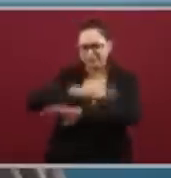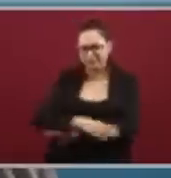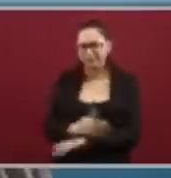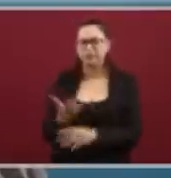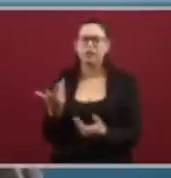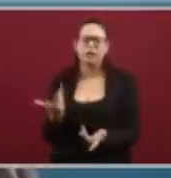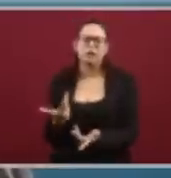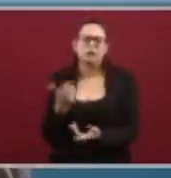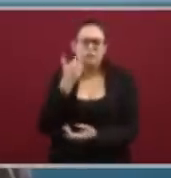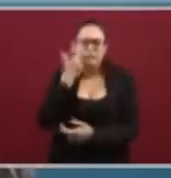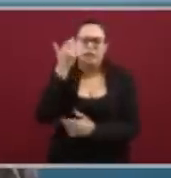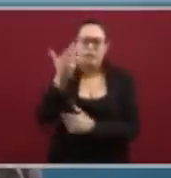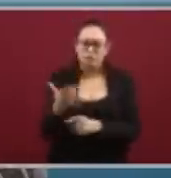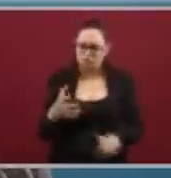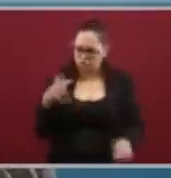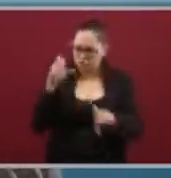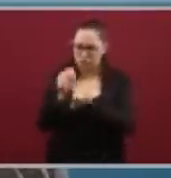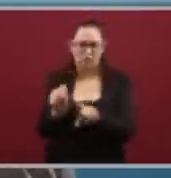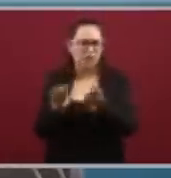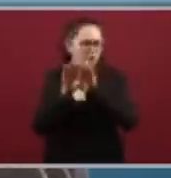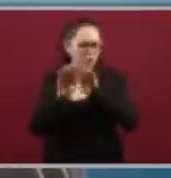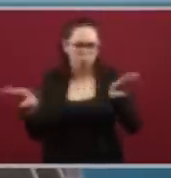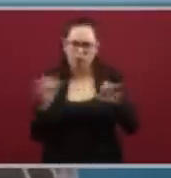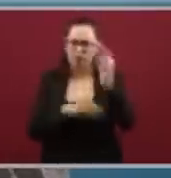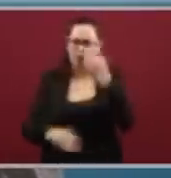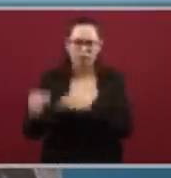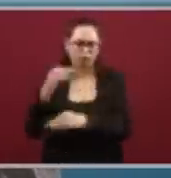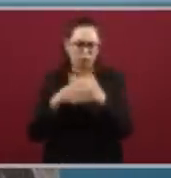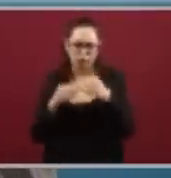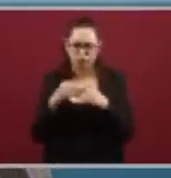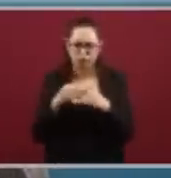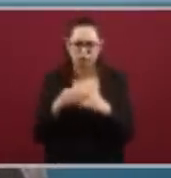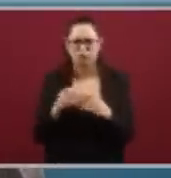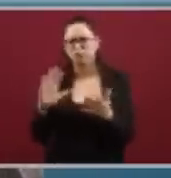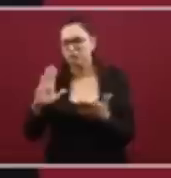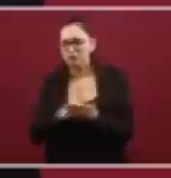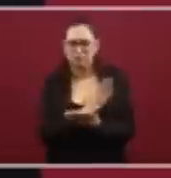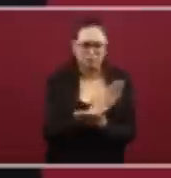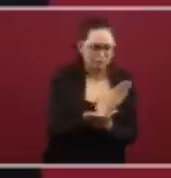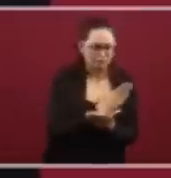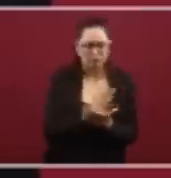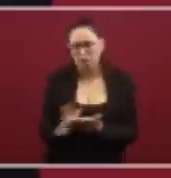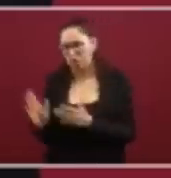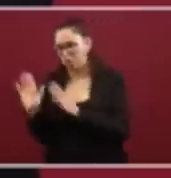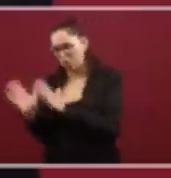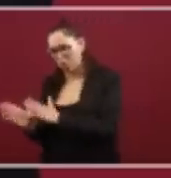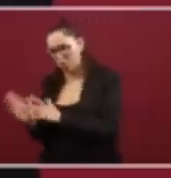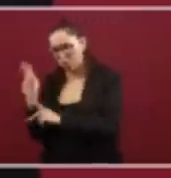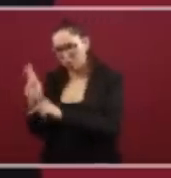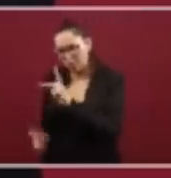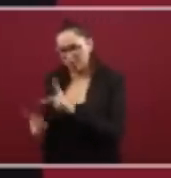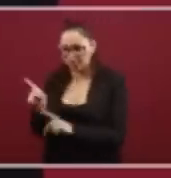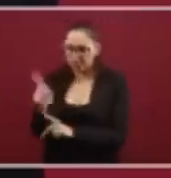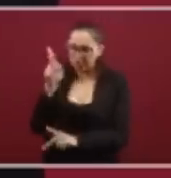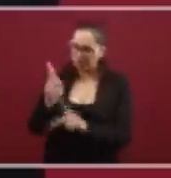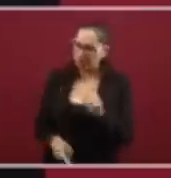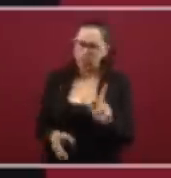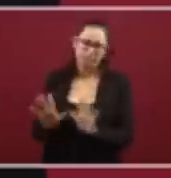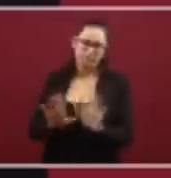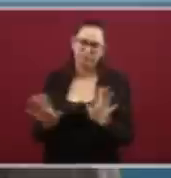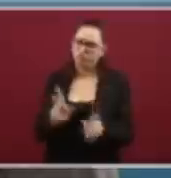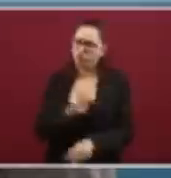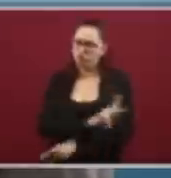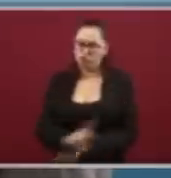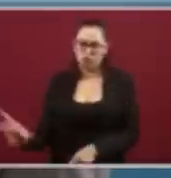que ser en igualdad de condiciones para todos pues no debe haber criterios diferenciados entre la atención que se dé a las